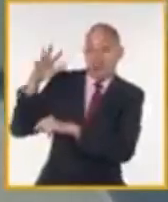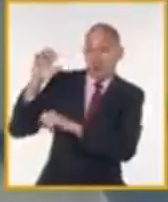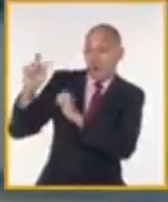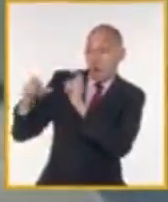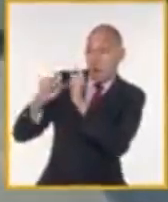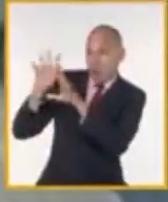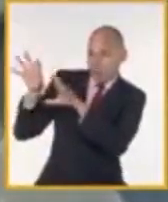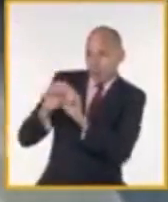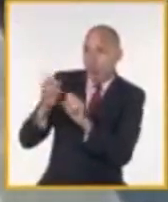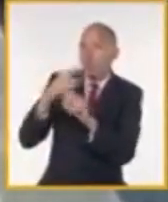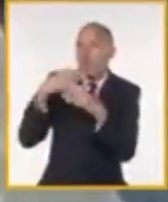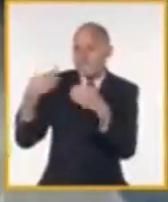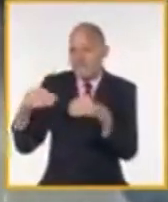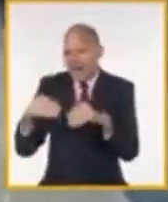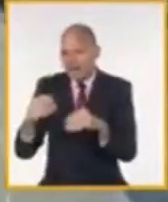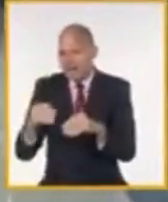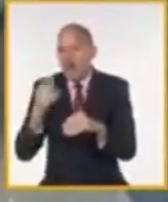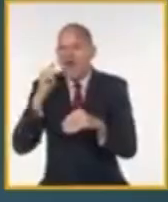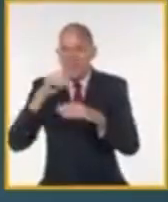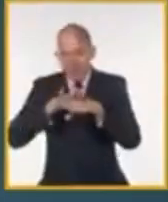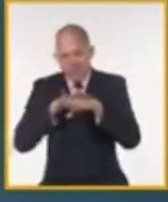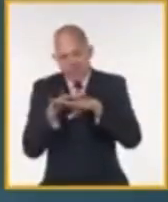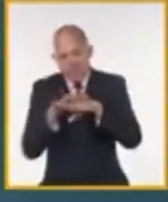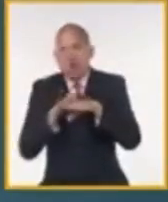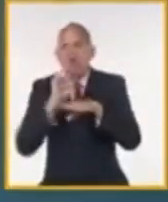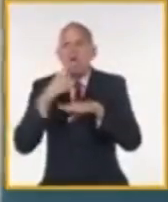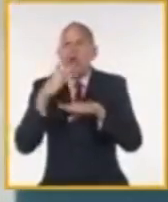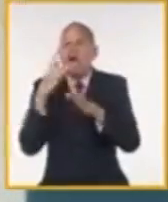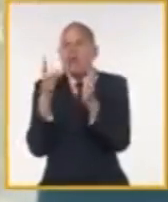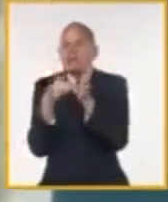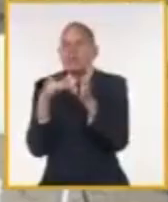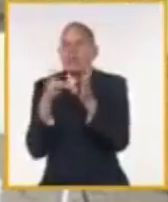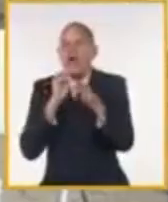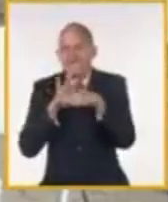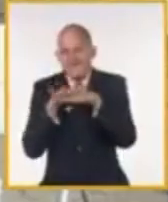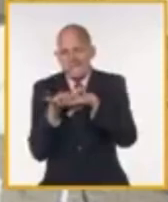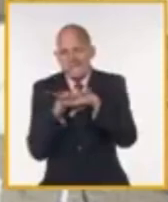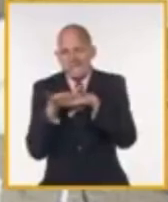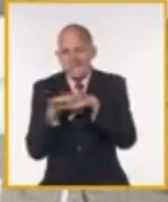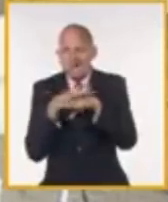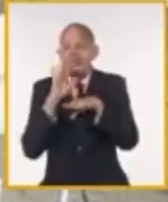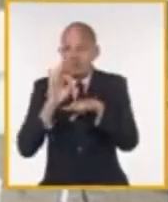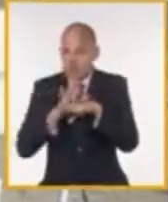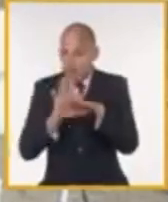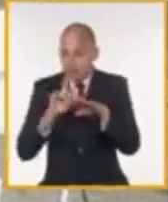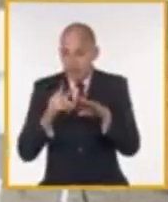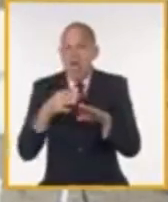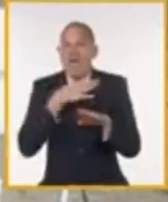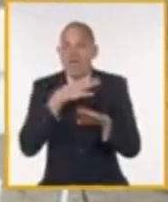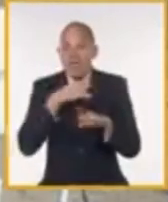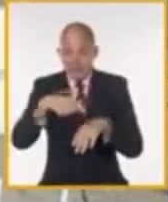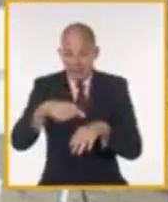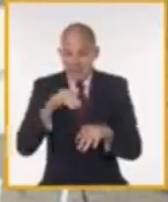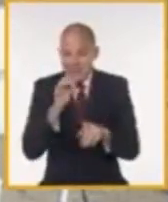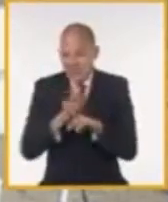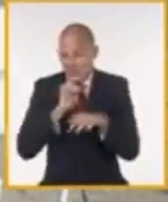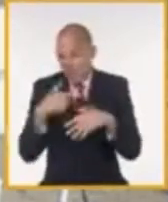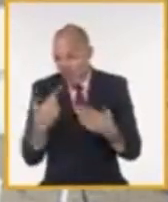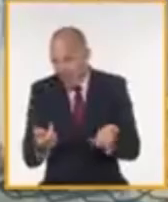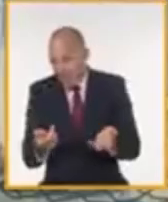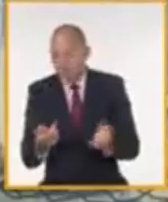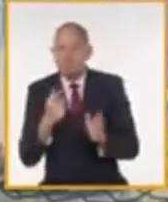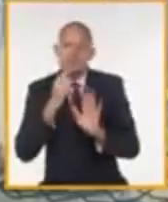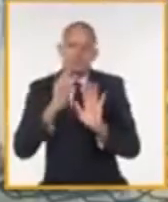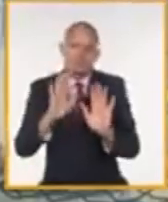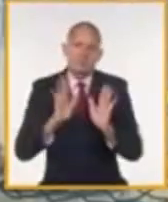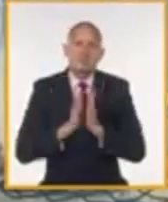plástico reforzado con fibra de vidrio. Nosotros a partir del mes de enero de este año aplicamos la 87. La 87